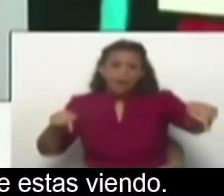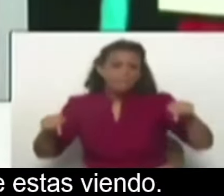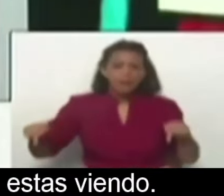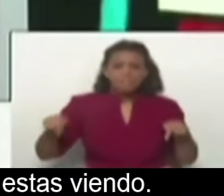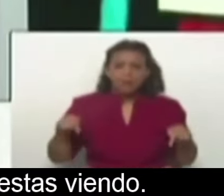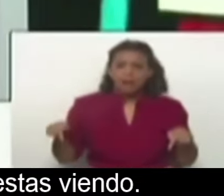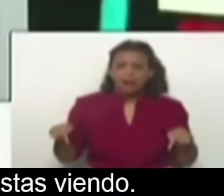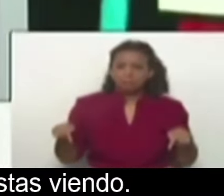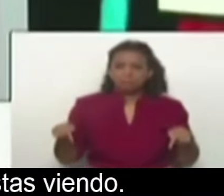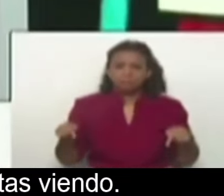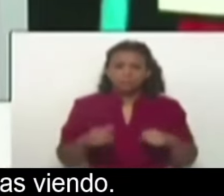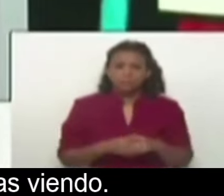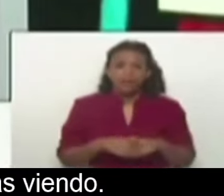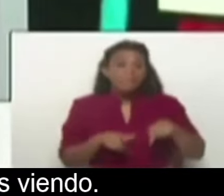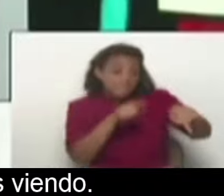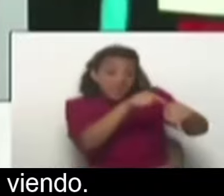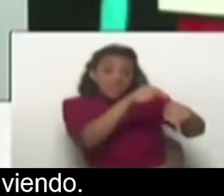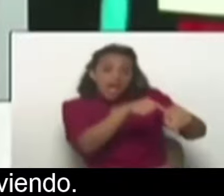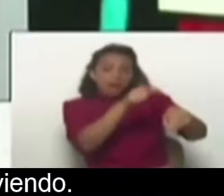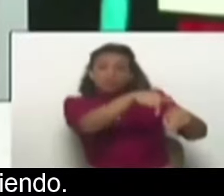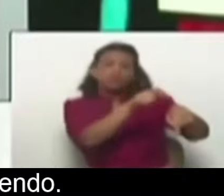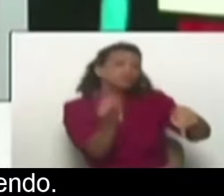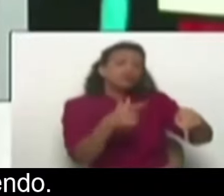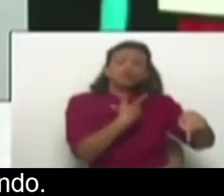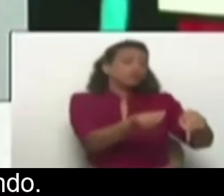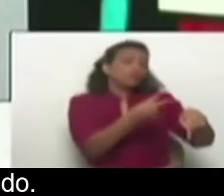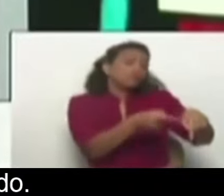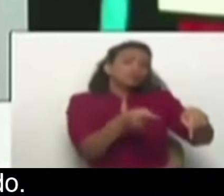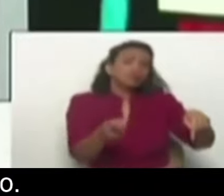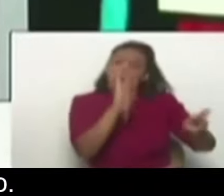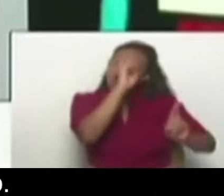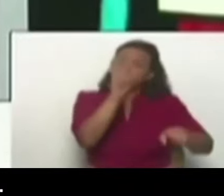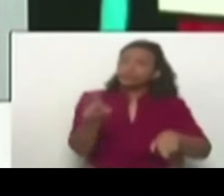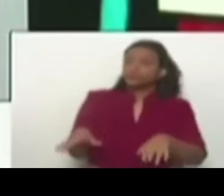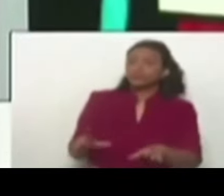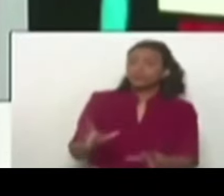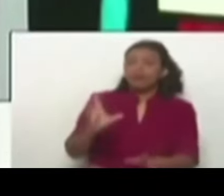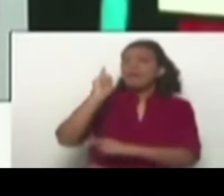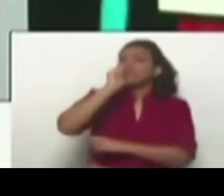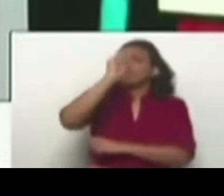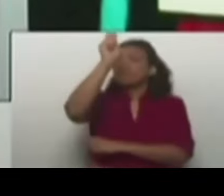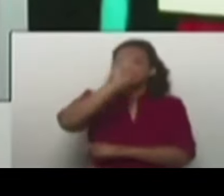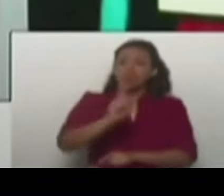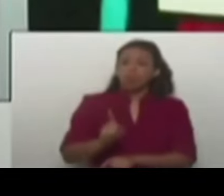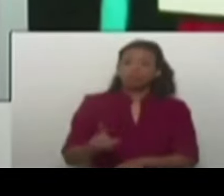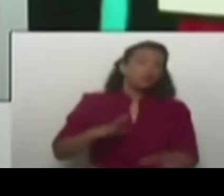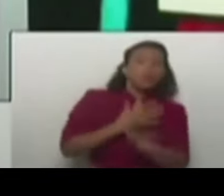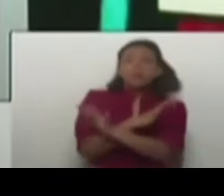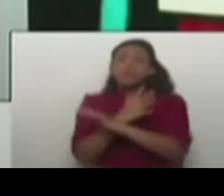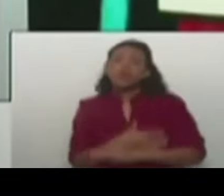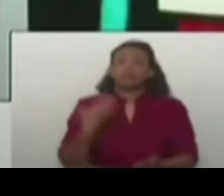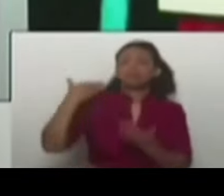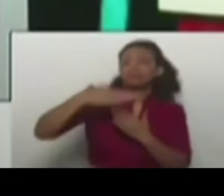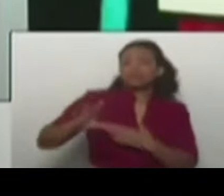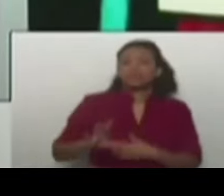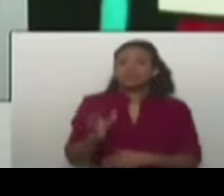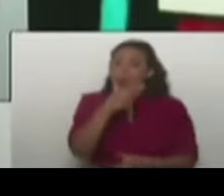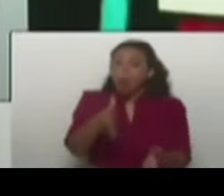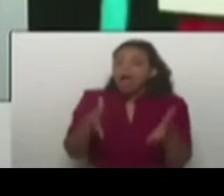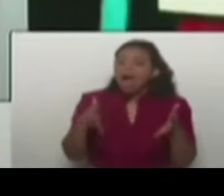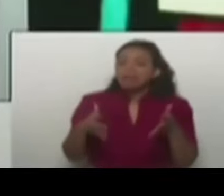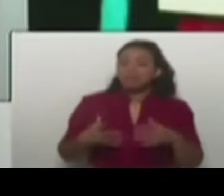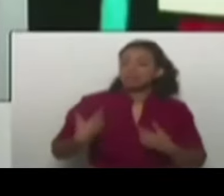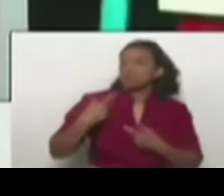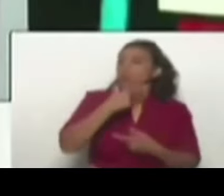Lamine. Y viene Mbappé y dice, no, yo no reconozco al árbitro, yo no voy, yo voy a jugar. Pero si no gano, te